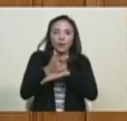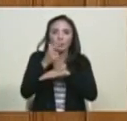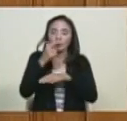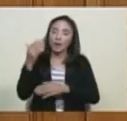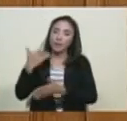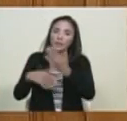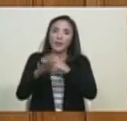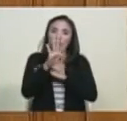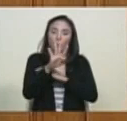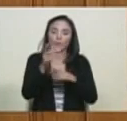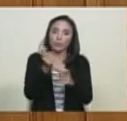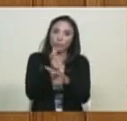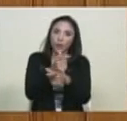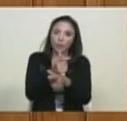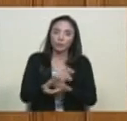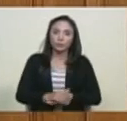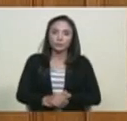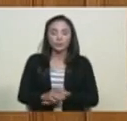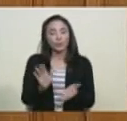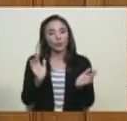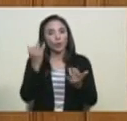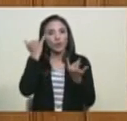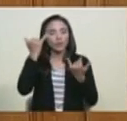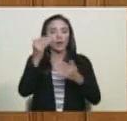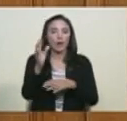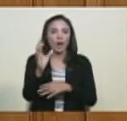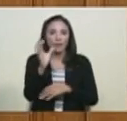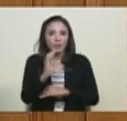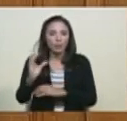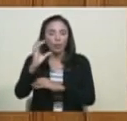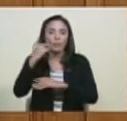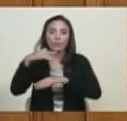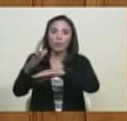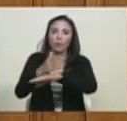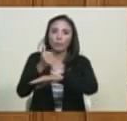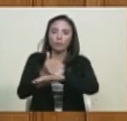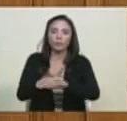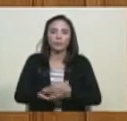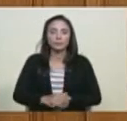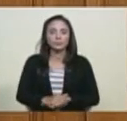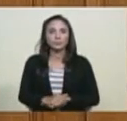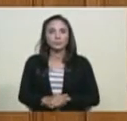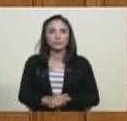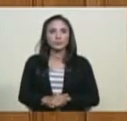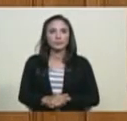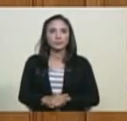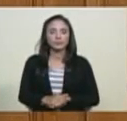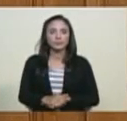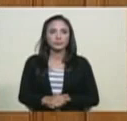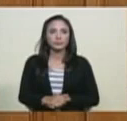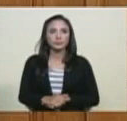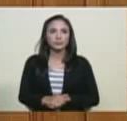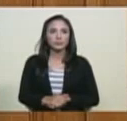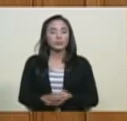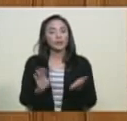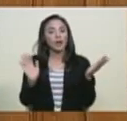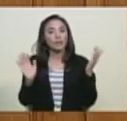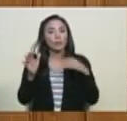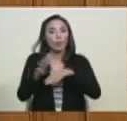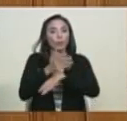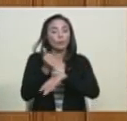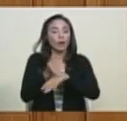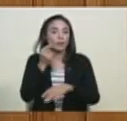4 de agosto fue desde Colombia, con el amparo del gobierno saliente de Juan Manuel